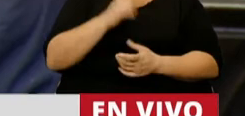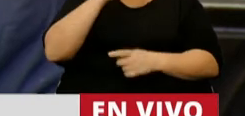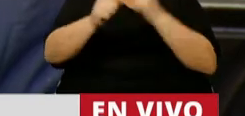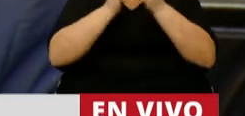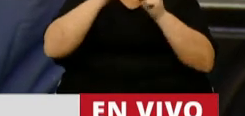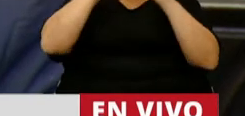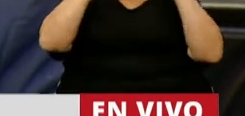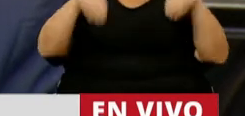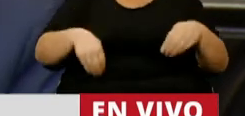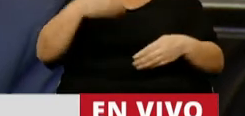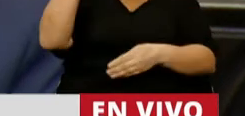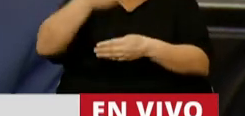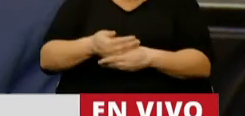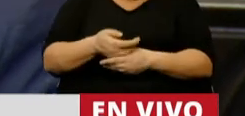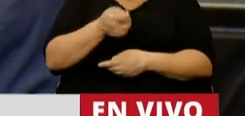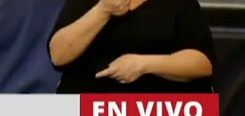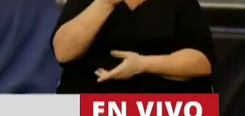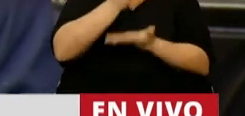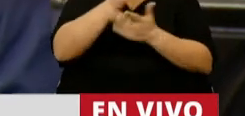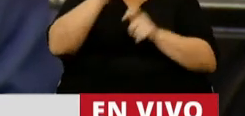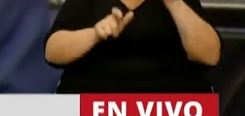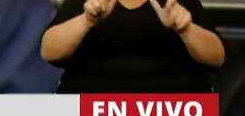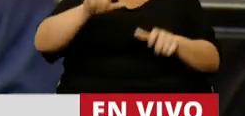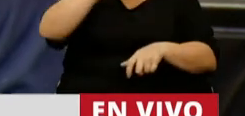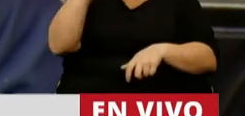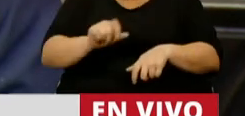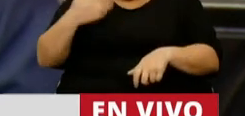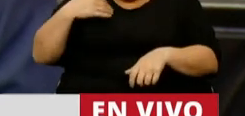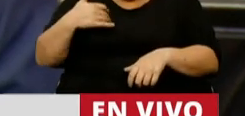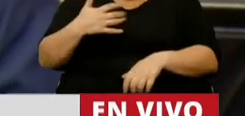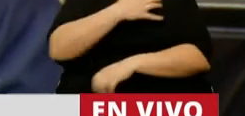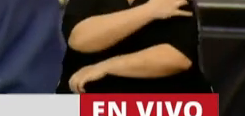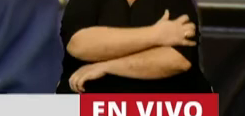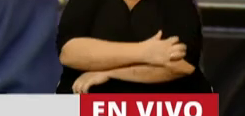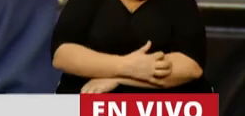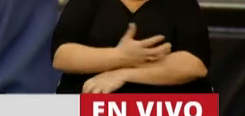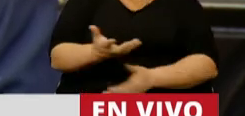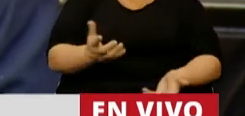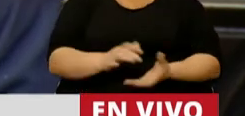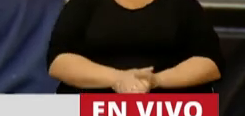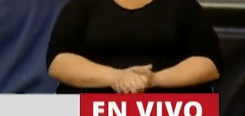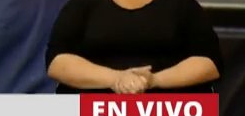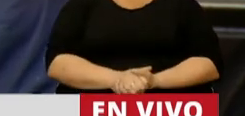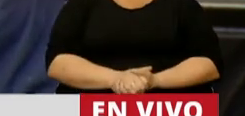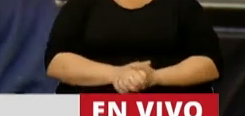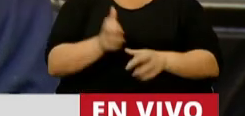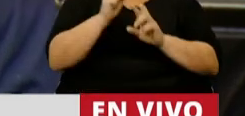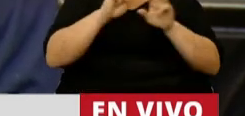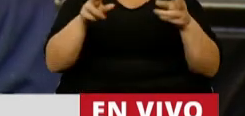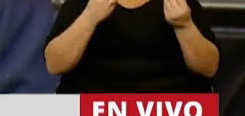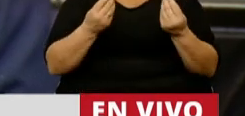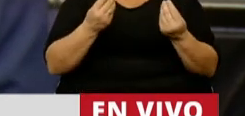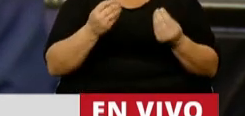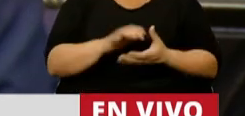miles de empresas, casi la mitad de la población sumergida en la pobreza. Y lo peor de